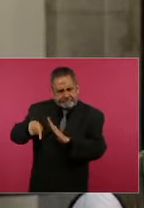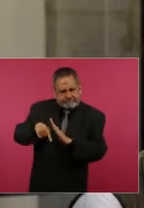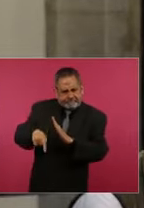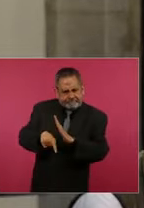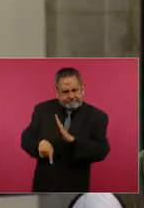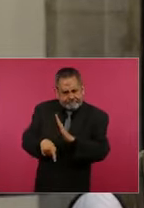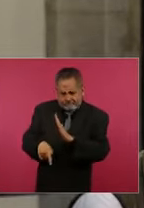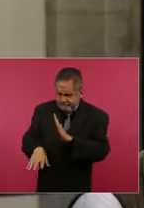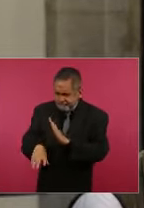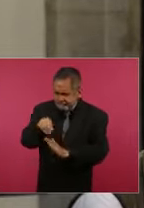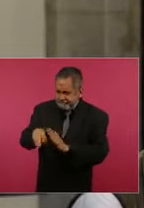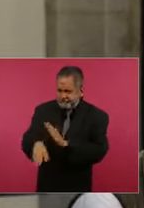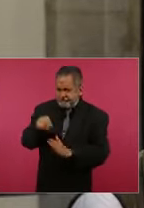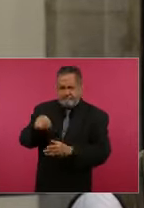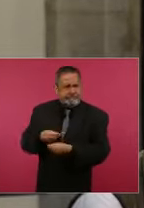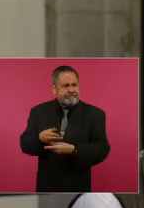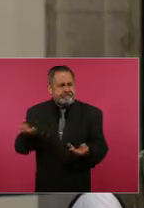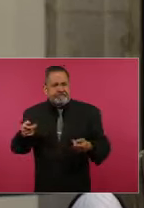empezaron desde